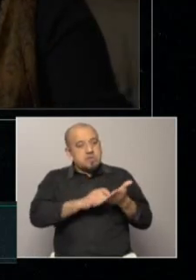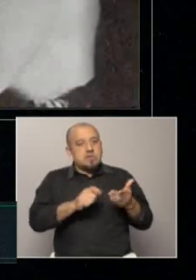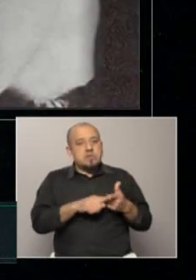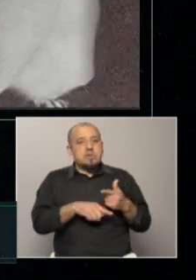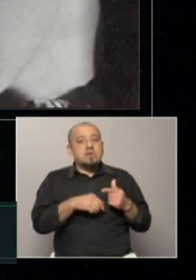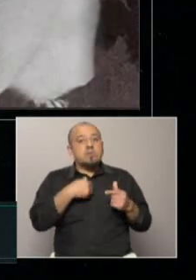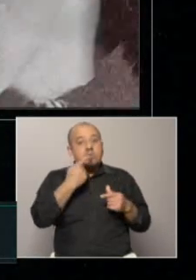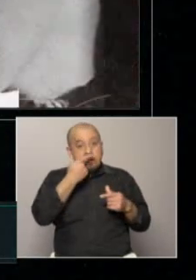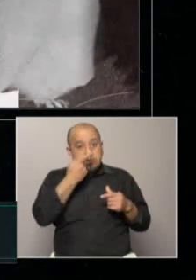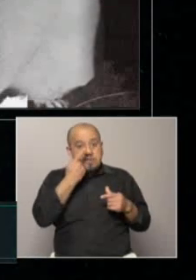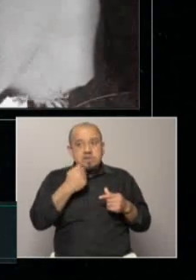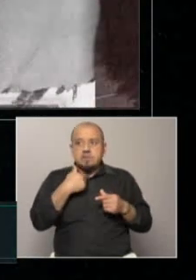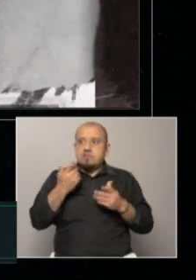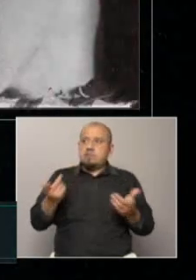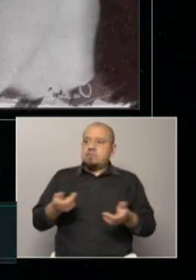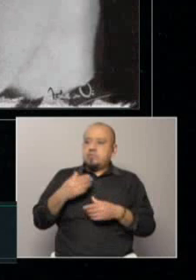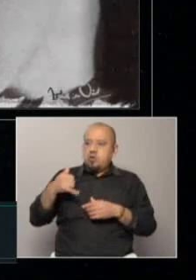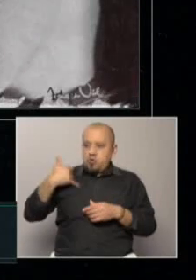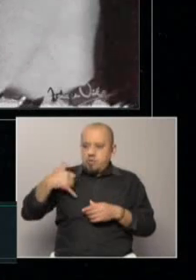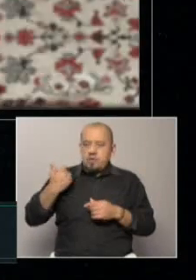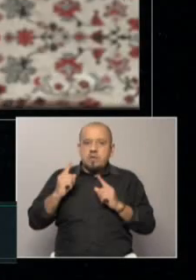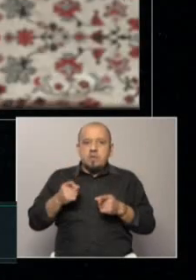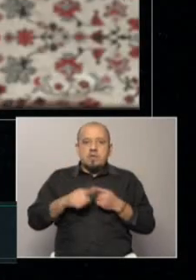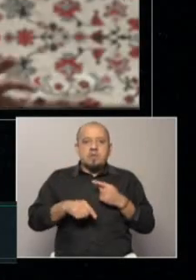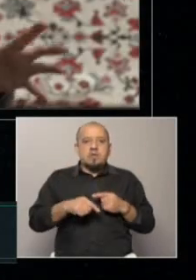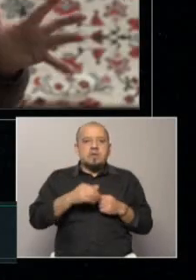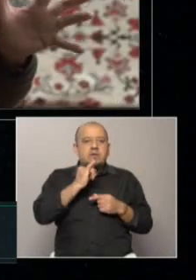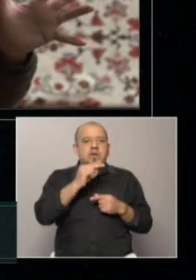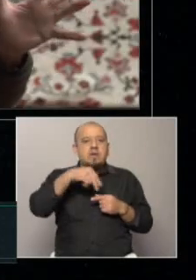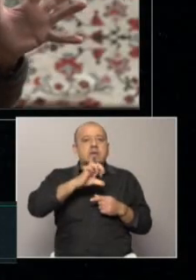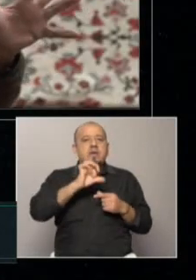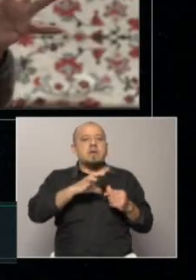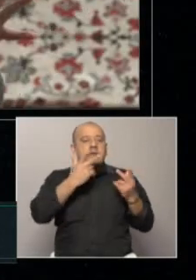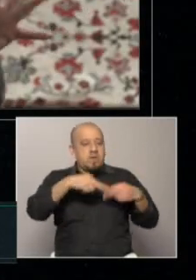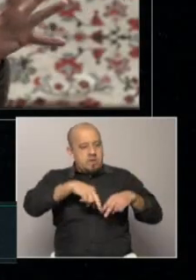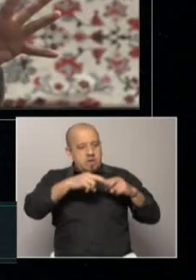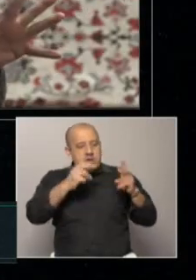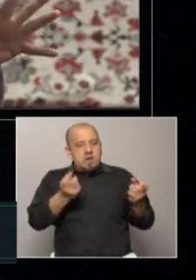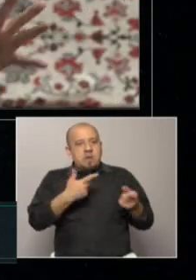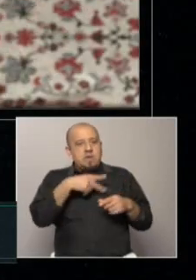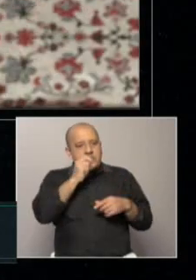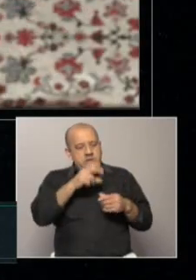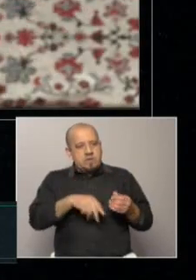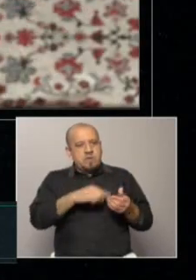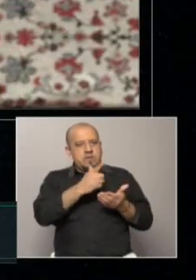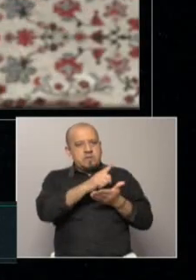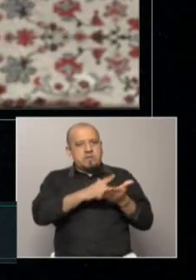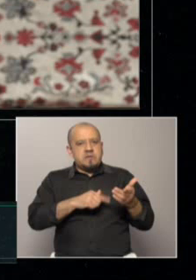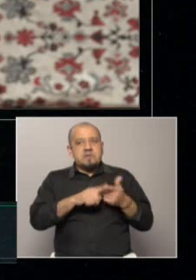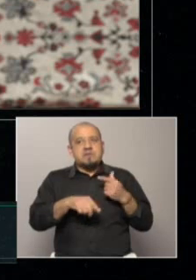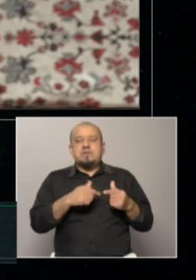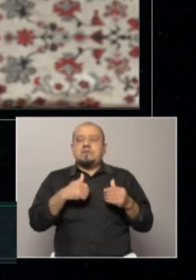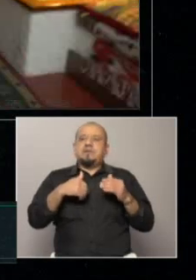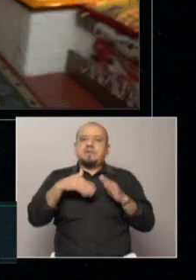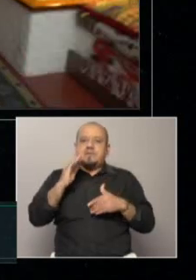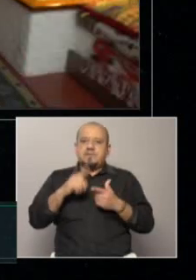como muy interesante. Salpica hasta las nuevas generaciones, ¿no? Y después está Ana Inés Larre Borges, que es investigadora, crítica literaria, es como la que tiene ahí la